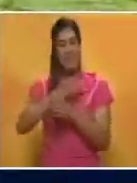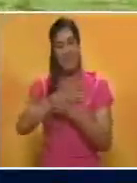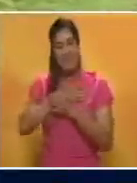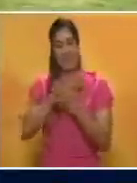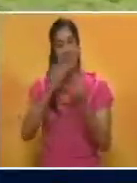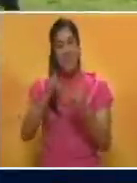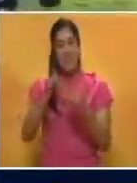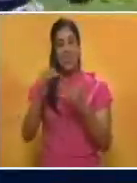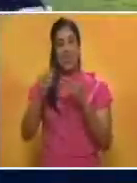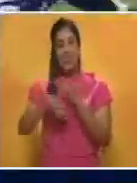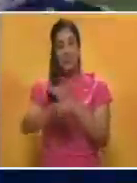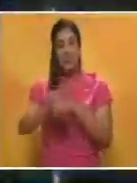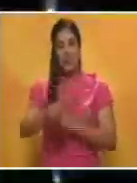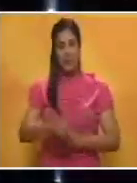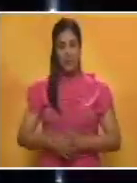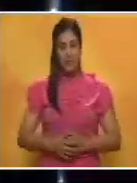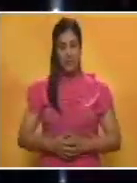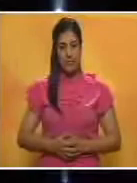pasión de él por el fútbol.